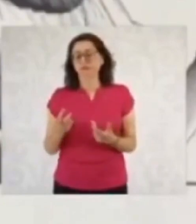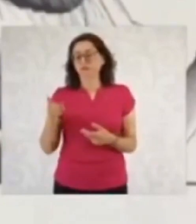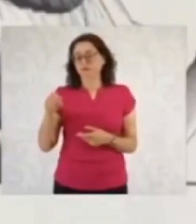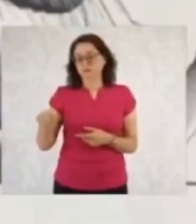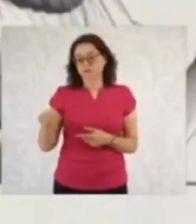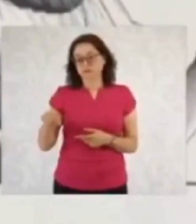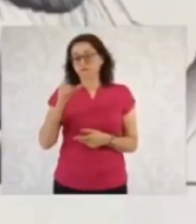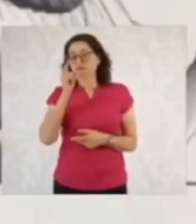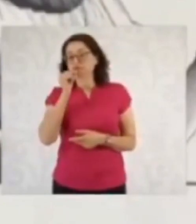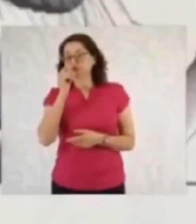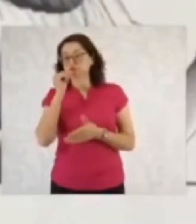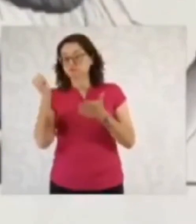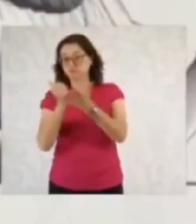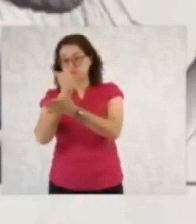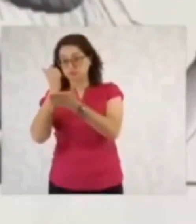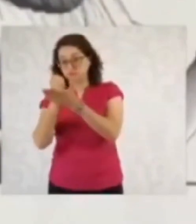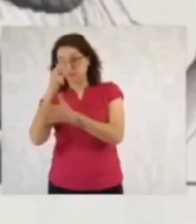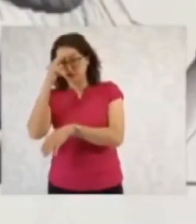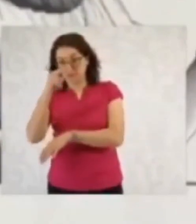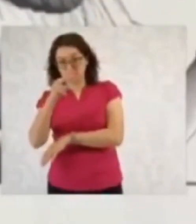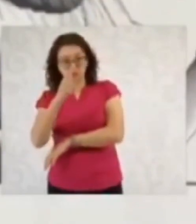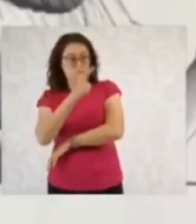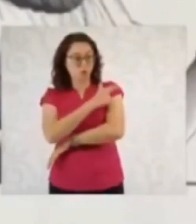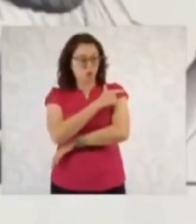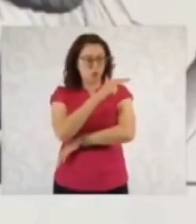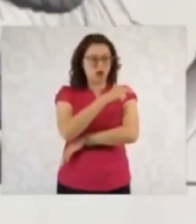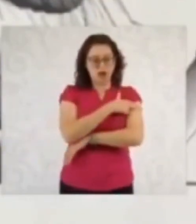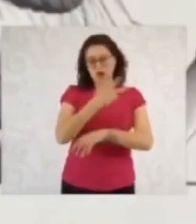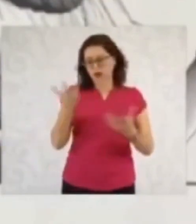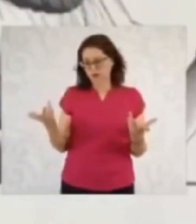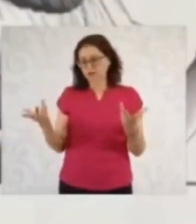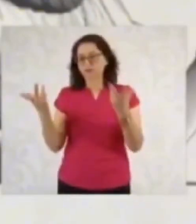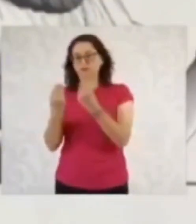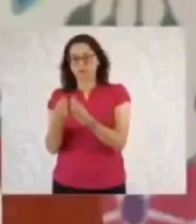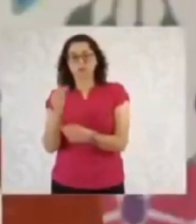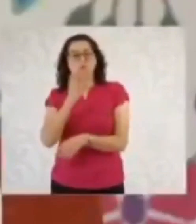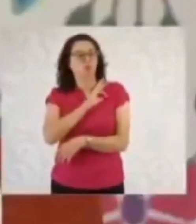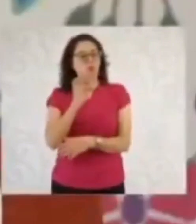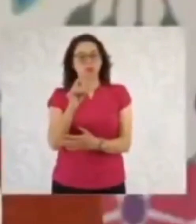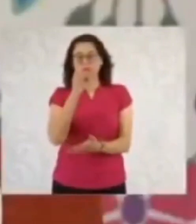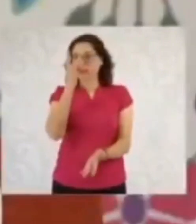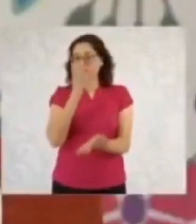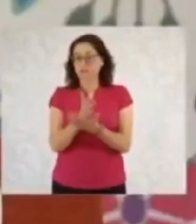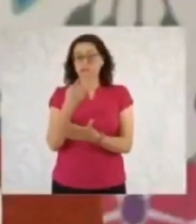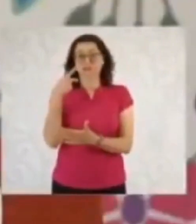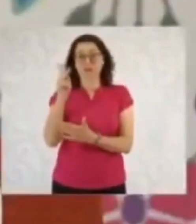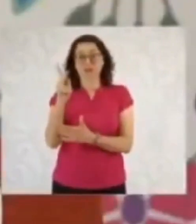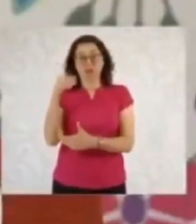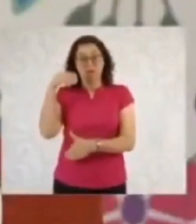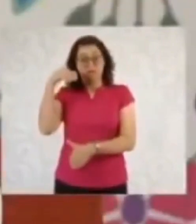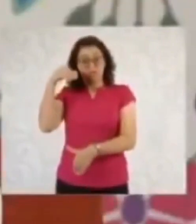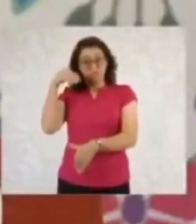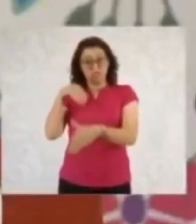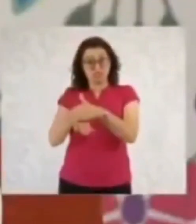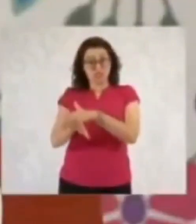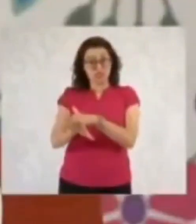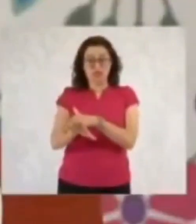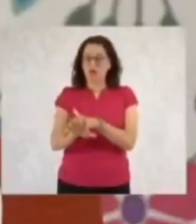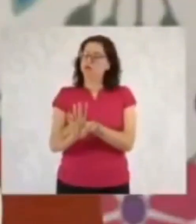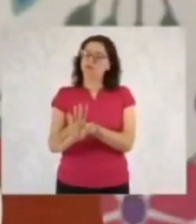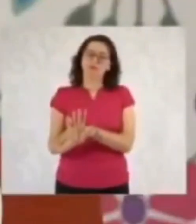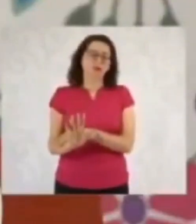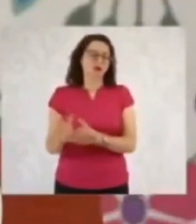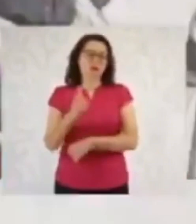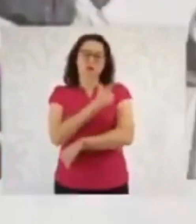acompañando, como bien dice el general secretario, pero en particular Cuando se trate de un asunto administrativo, pues ahí